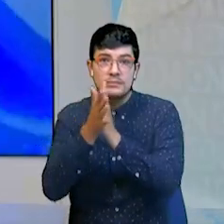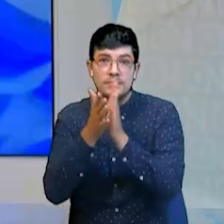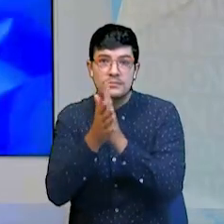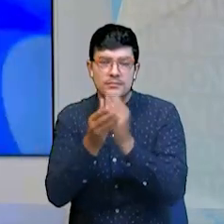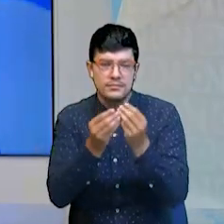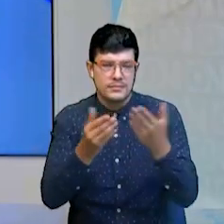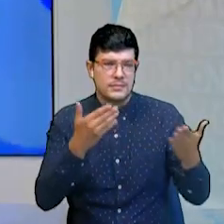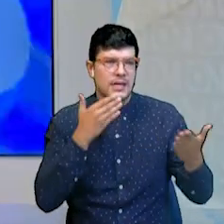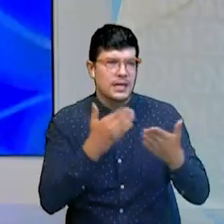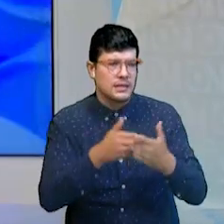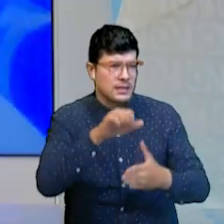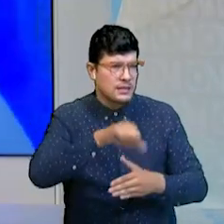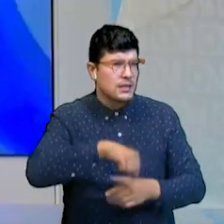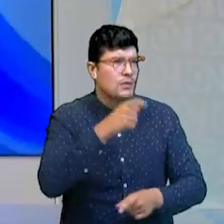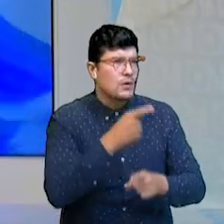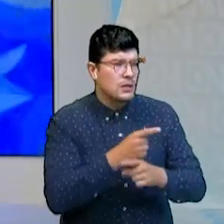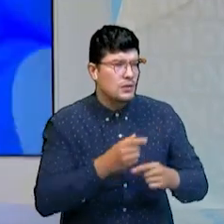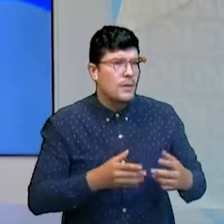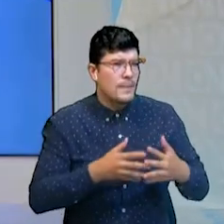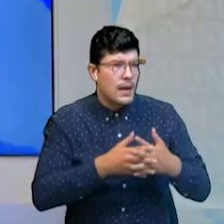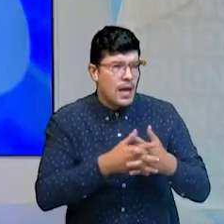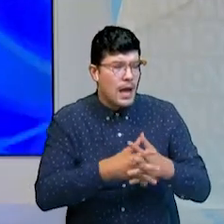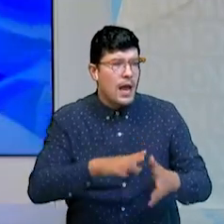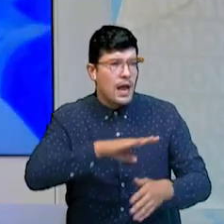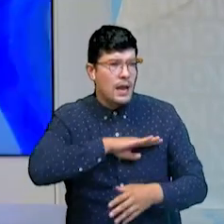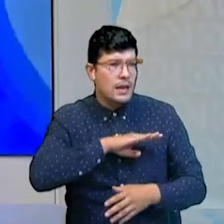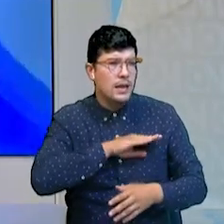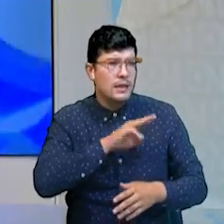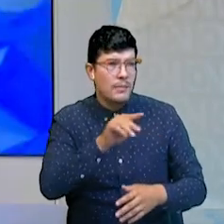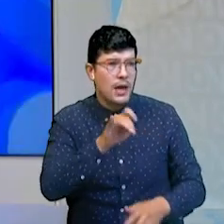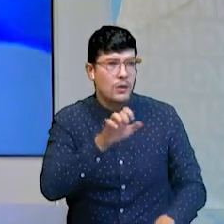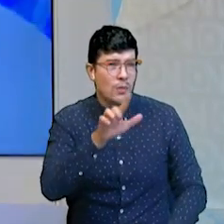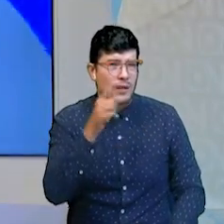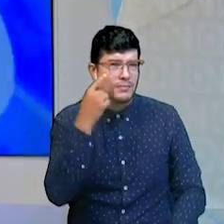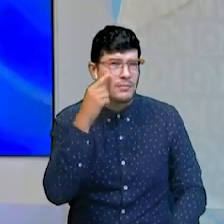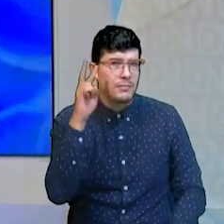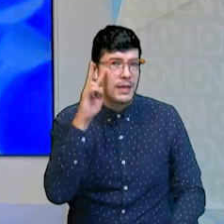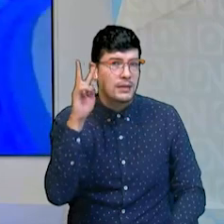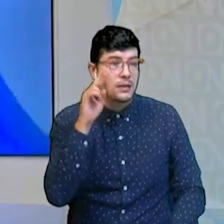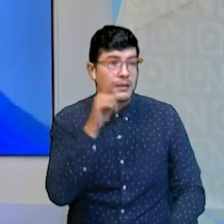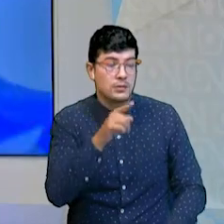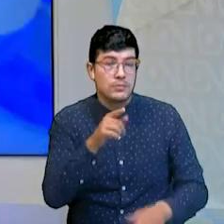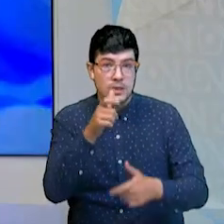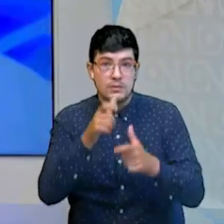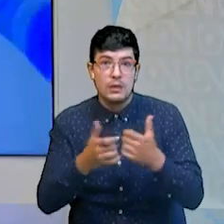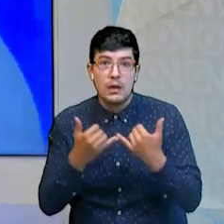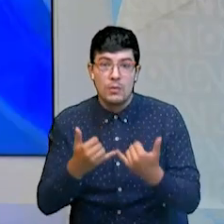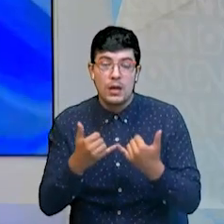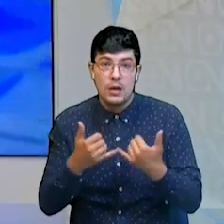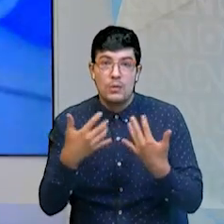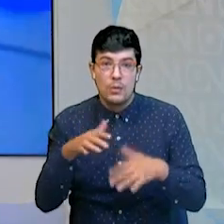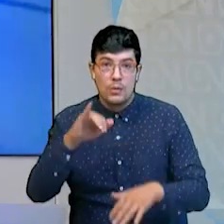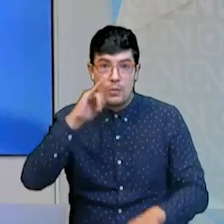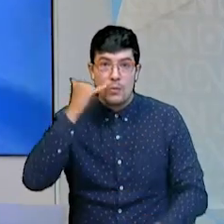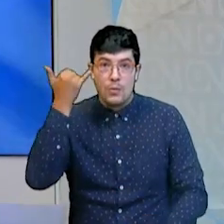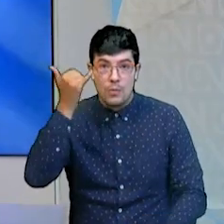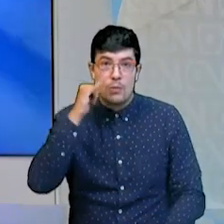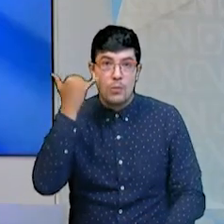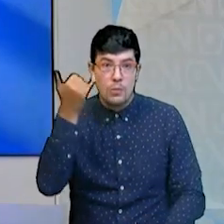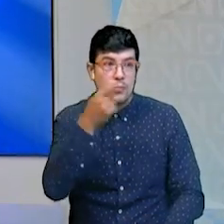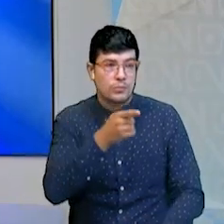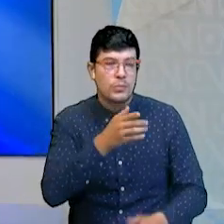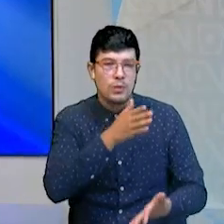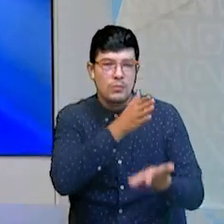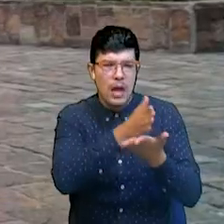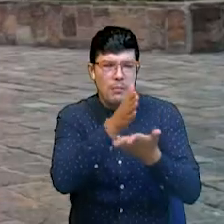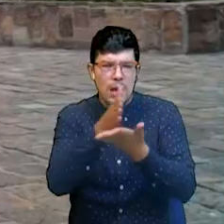A propósito de empalmes, el alcalde de Bucaramanga, Manuel Francisco Azuero, y el alcalde electo, Juan Carlos Cárdenas, continúan visitando las obras de la